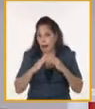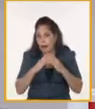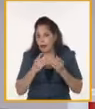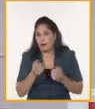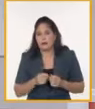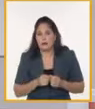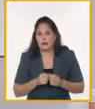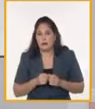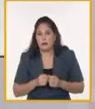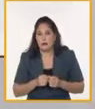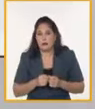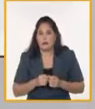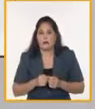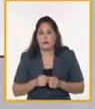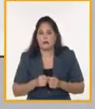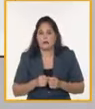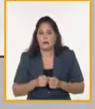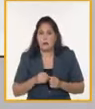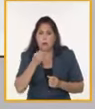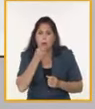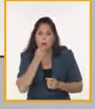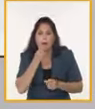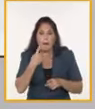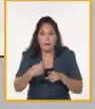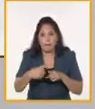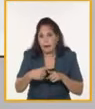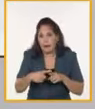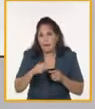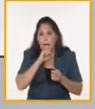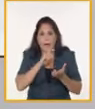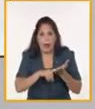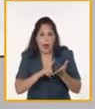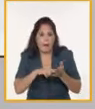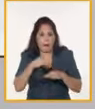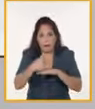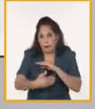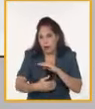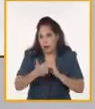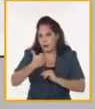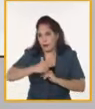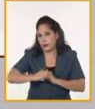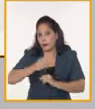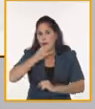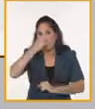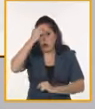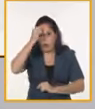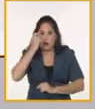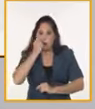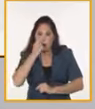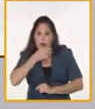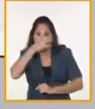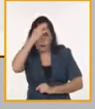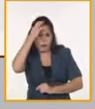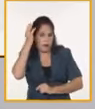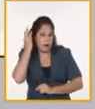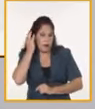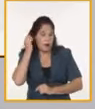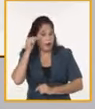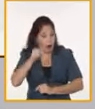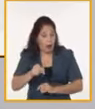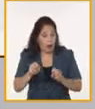segundo grado de afinidad y de consanguineidad estamos hablando de los padres de los hermanos de los hijos de los suegros porque verdaderamente es una de las cuestiones